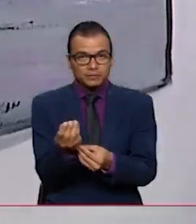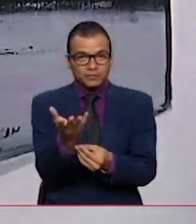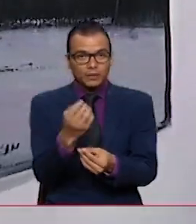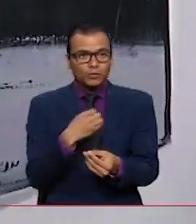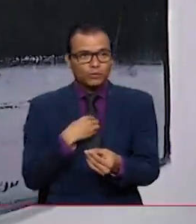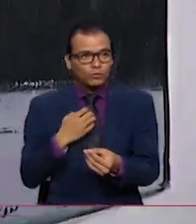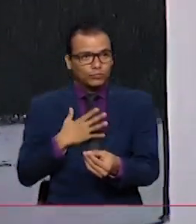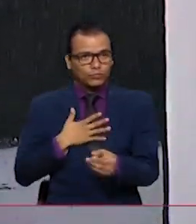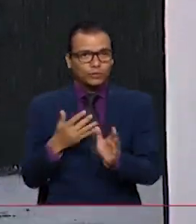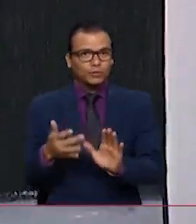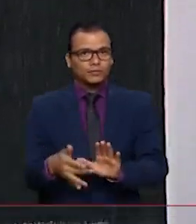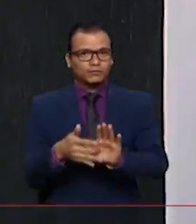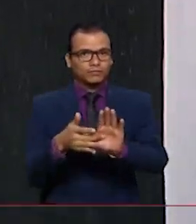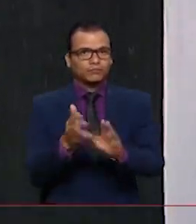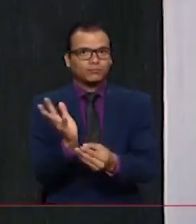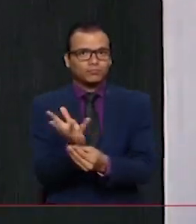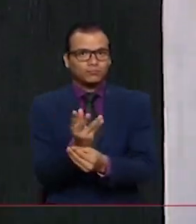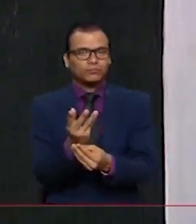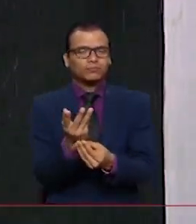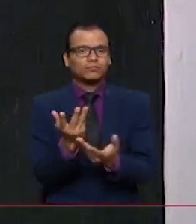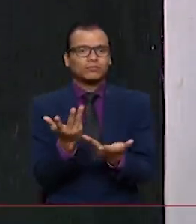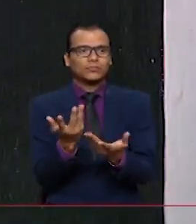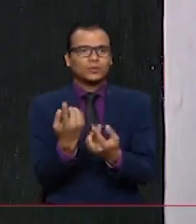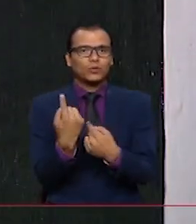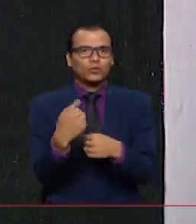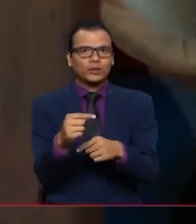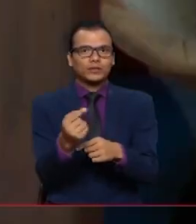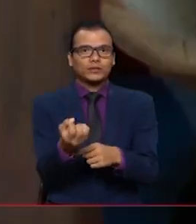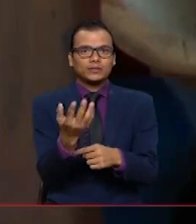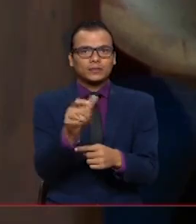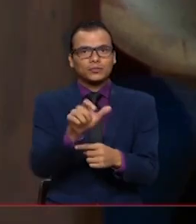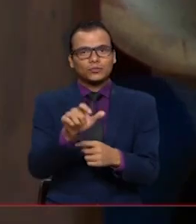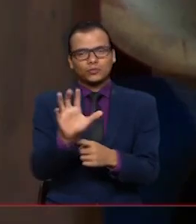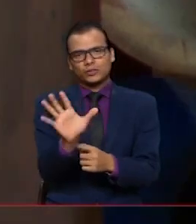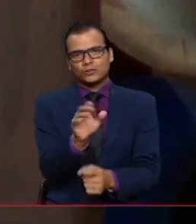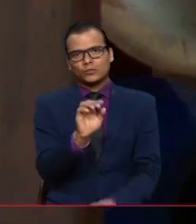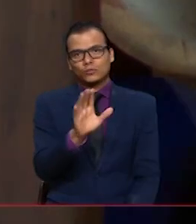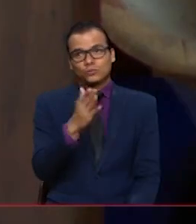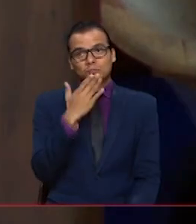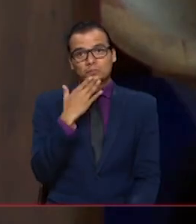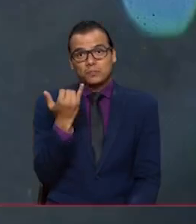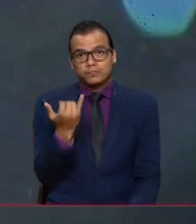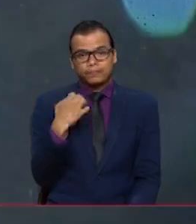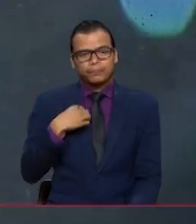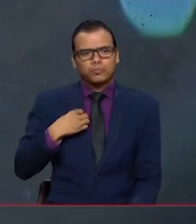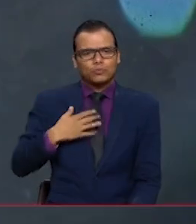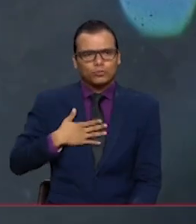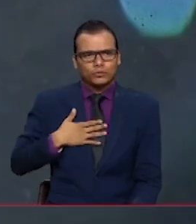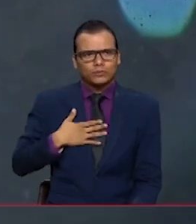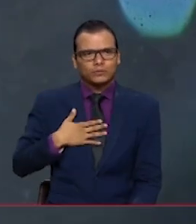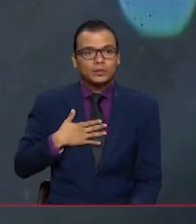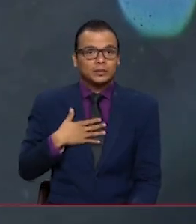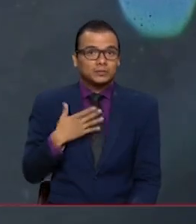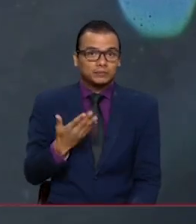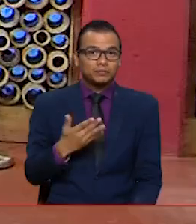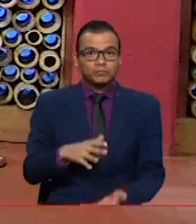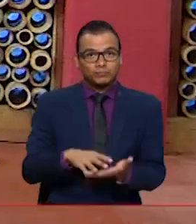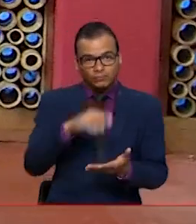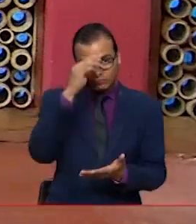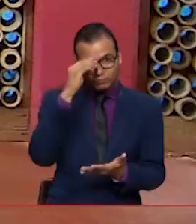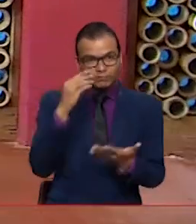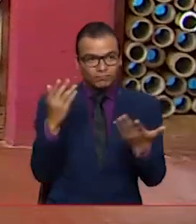de exponer su arte y sus obras a todos nuestros visitantes y a todos los que nos quieran acompañar. Conozca la cultura de la sucursal del